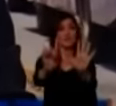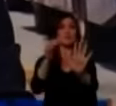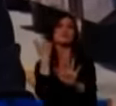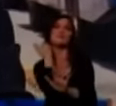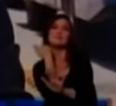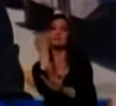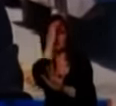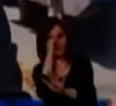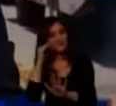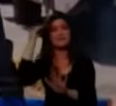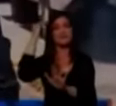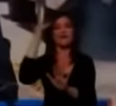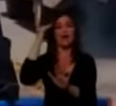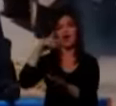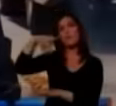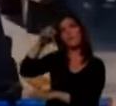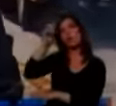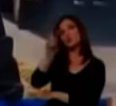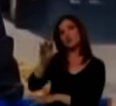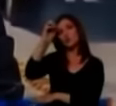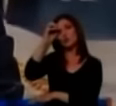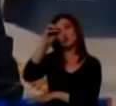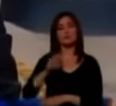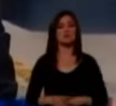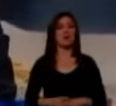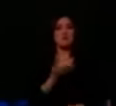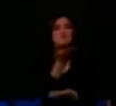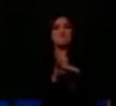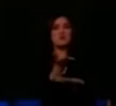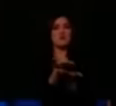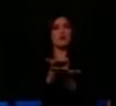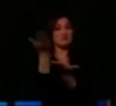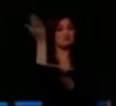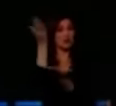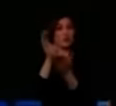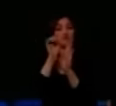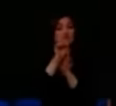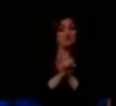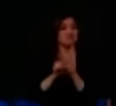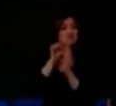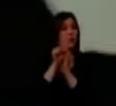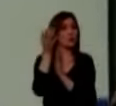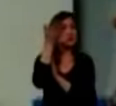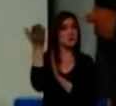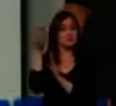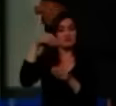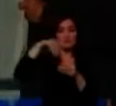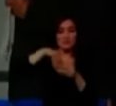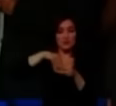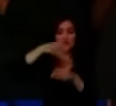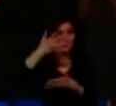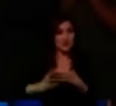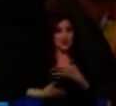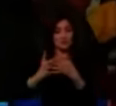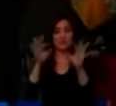por Cynthia Viteri y Mauricio Pozzo, acaban de ofrecer en un acto simbólico un subsidio total